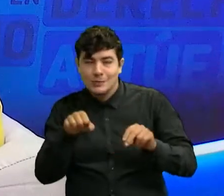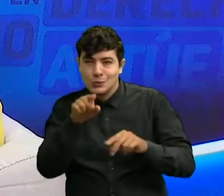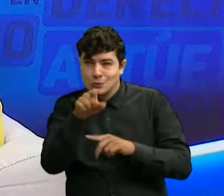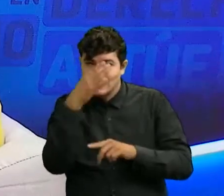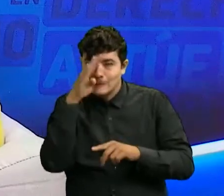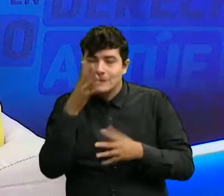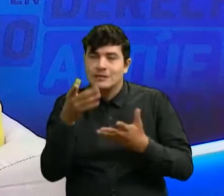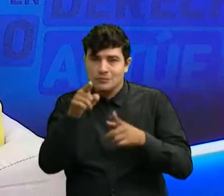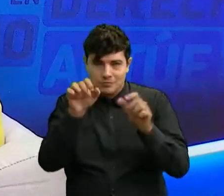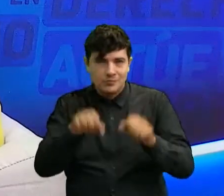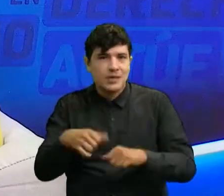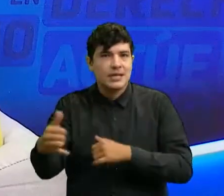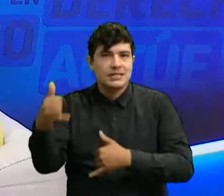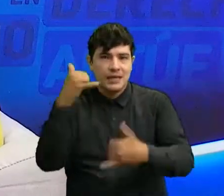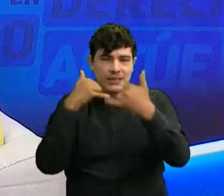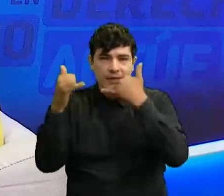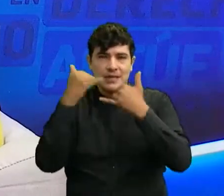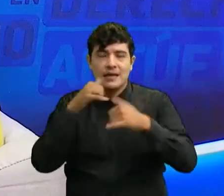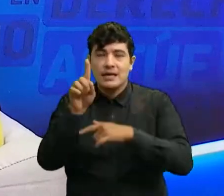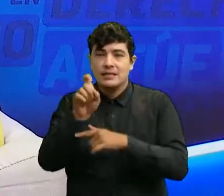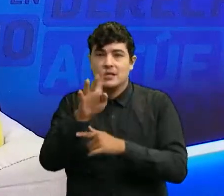en llamarse y comunicarse con nosotros a través del